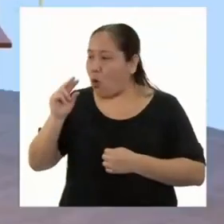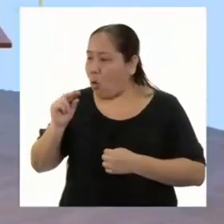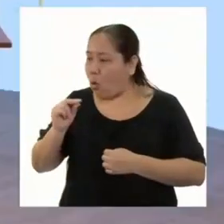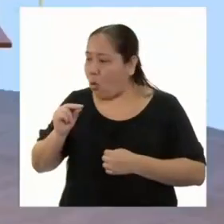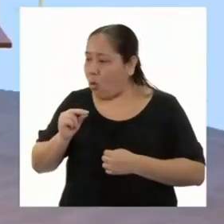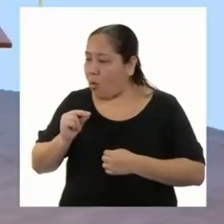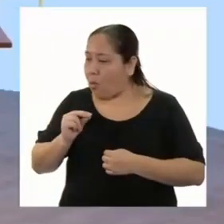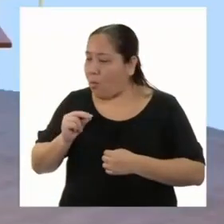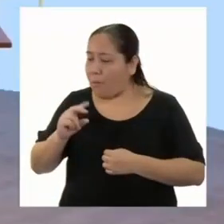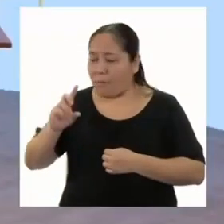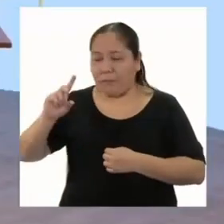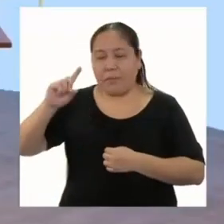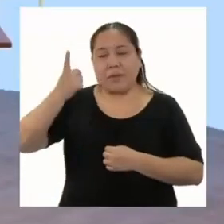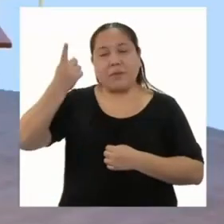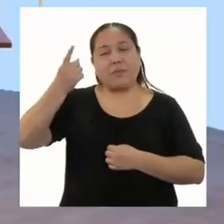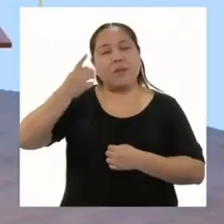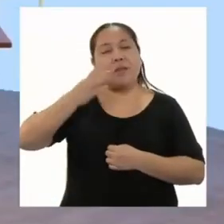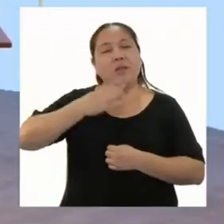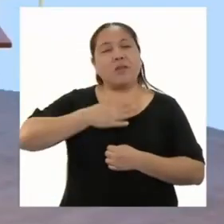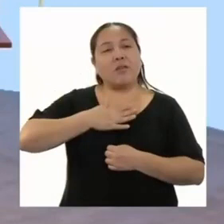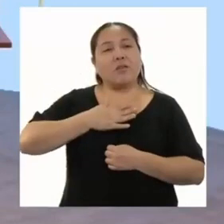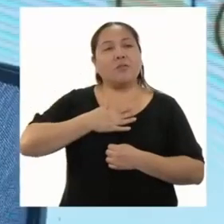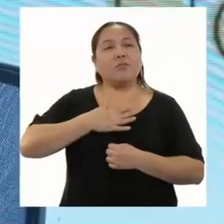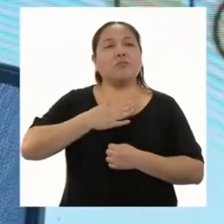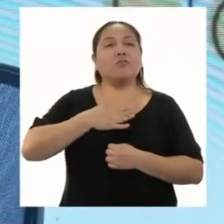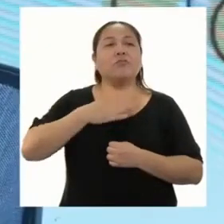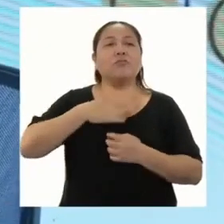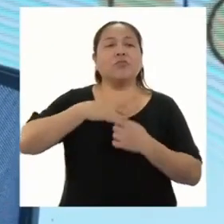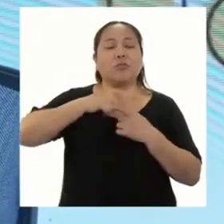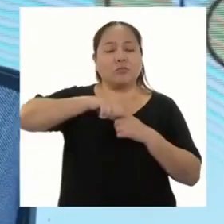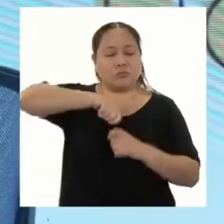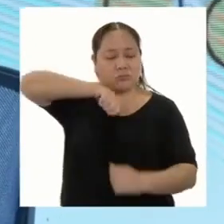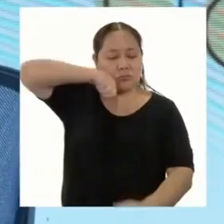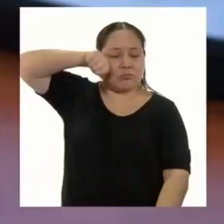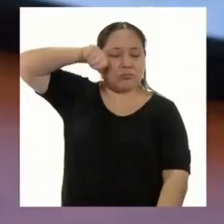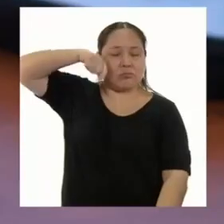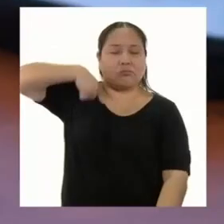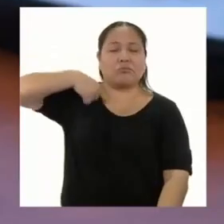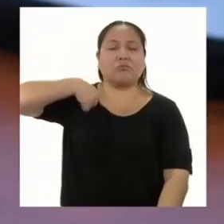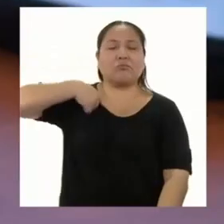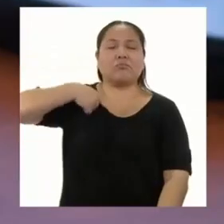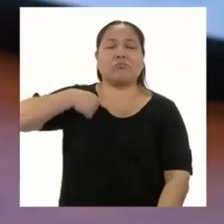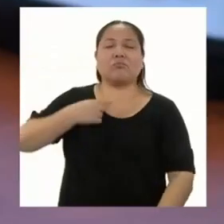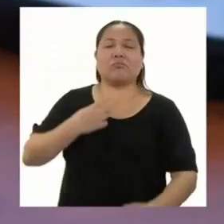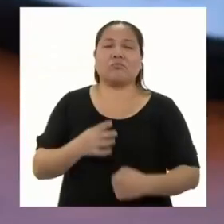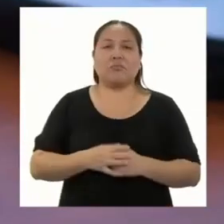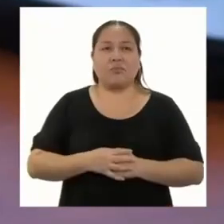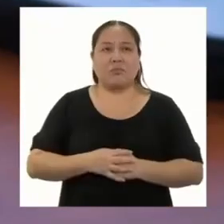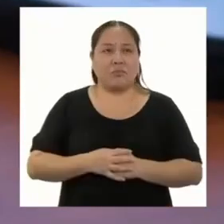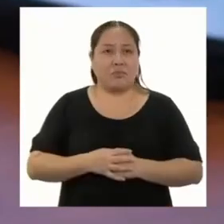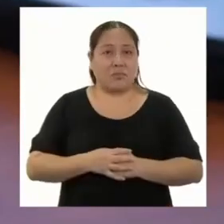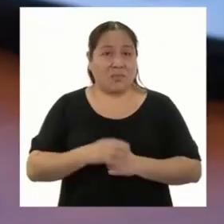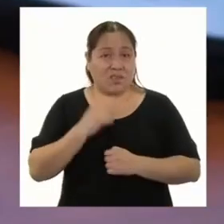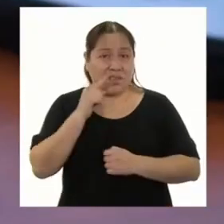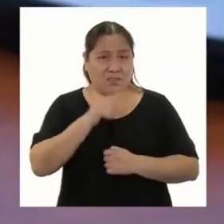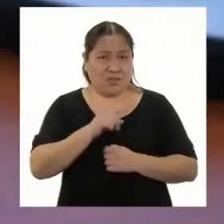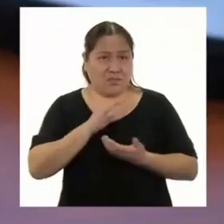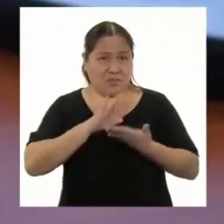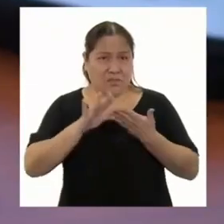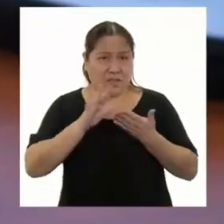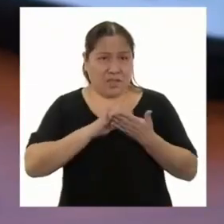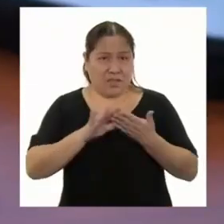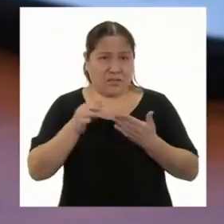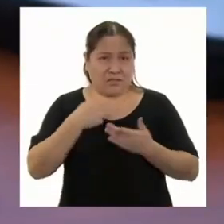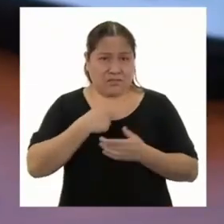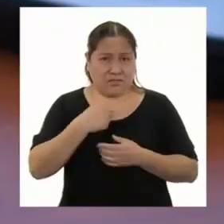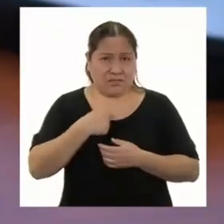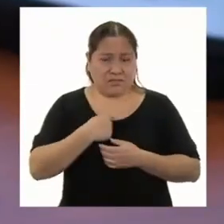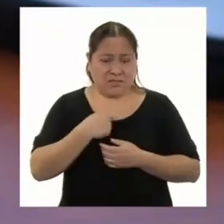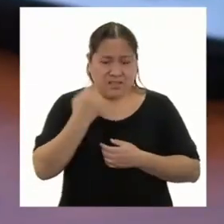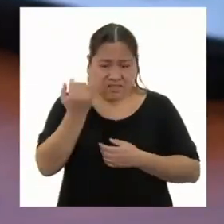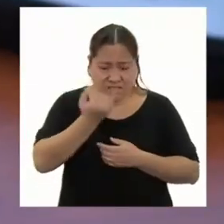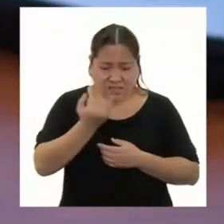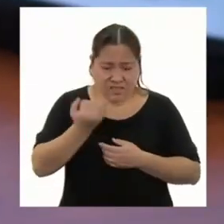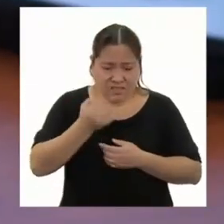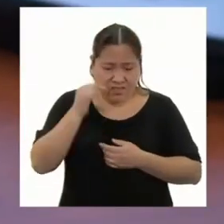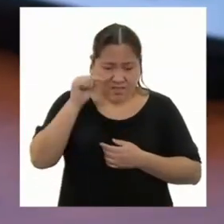No, primero voy a empezar conmigo. ¿Así te reivindicas de ese